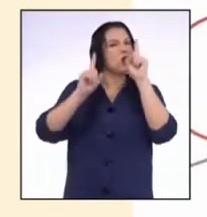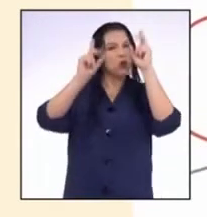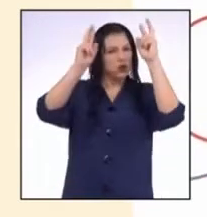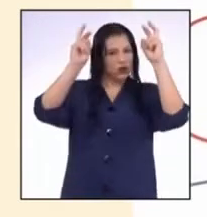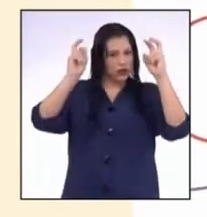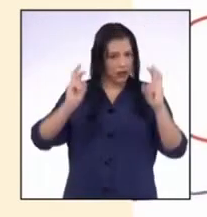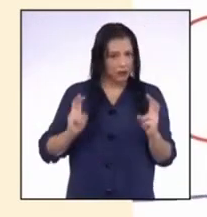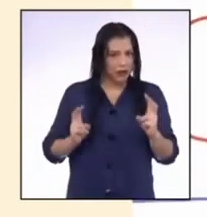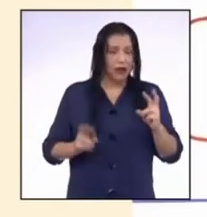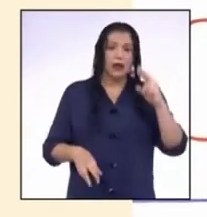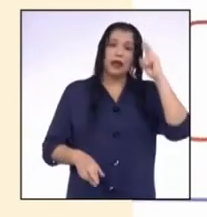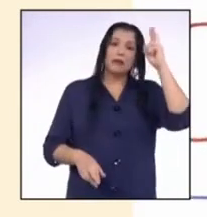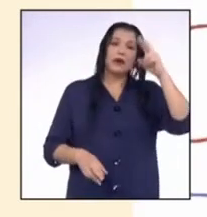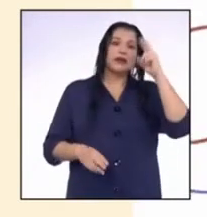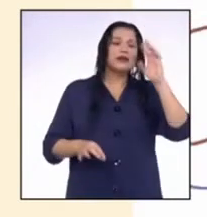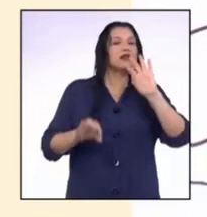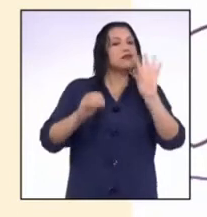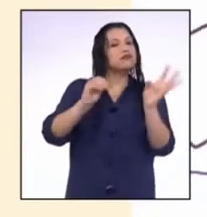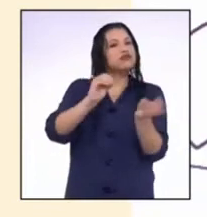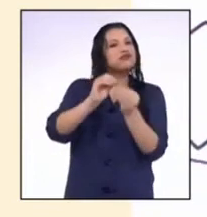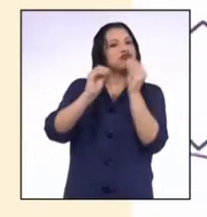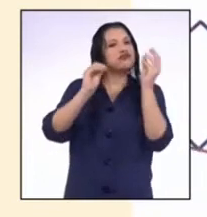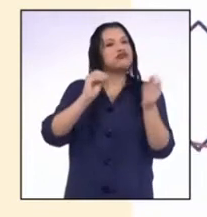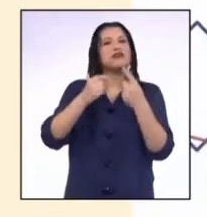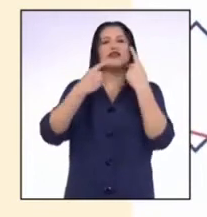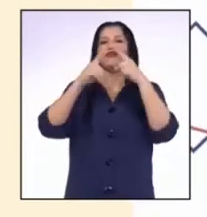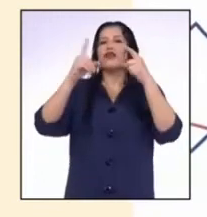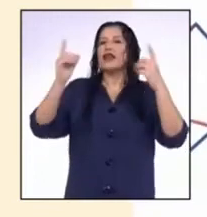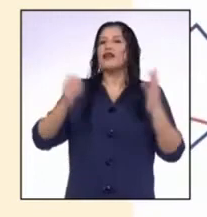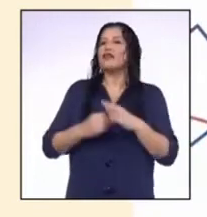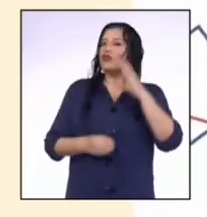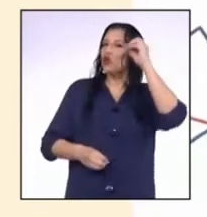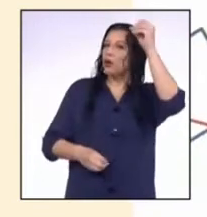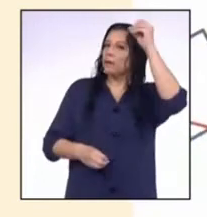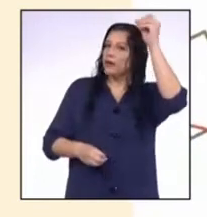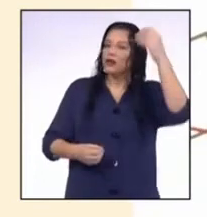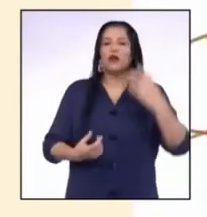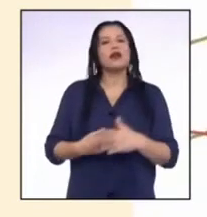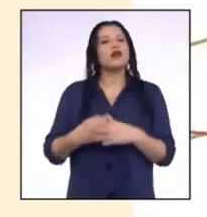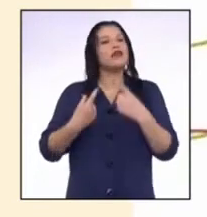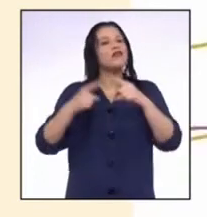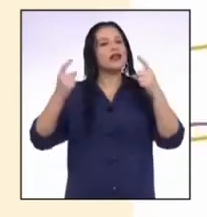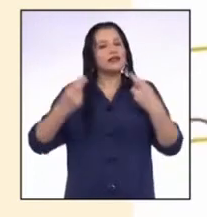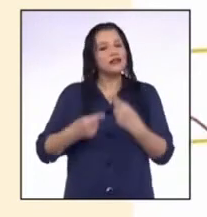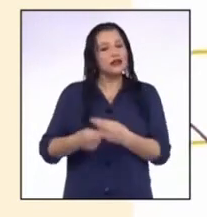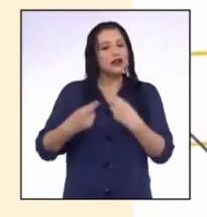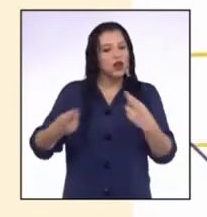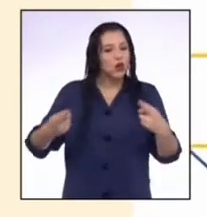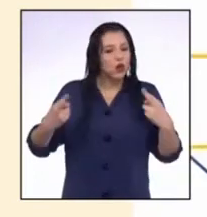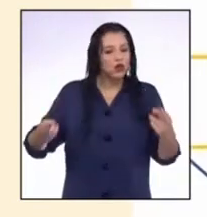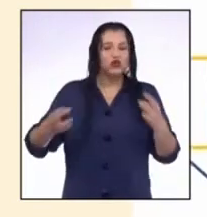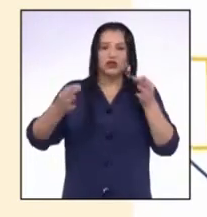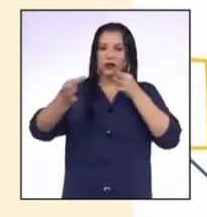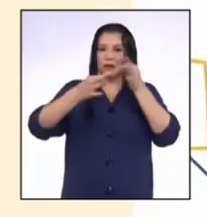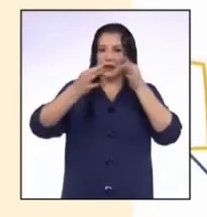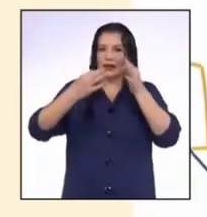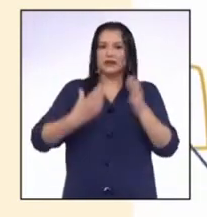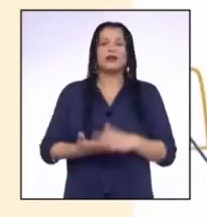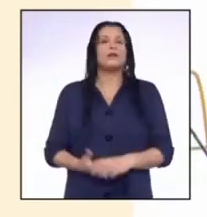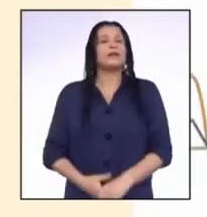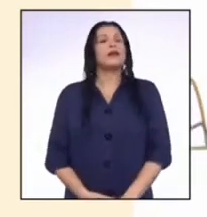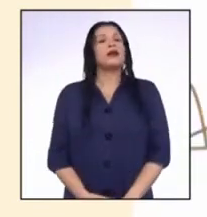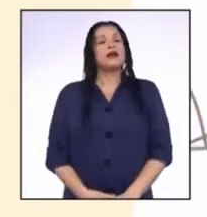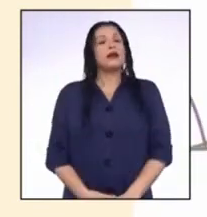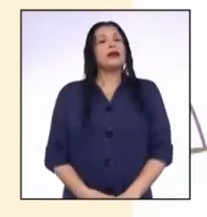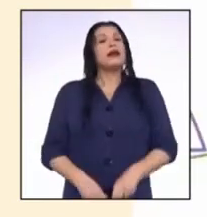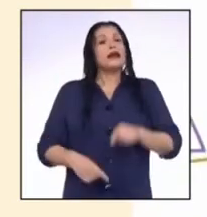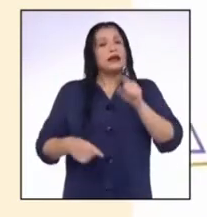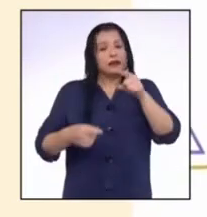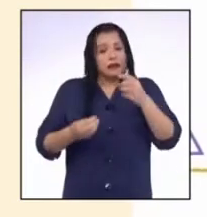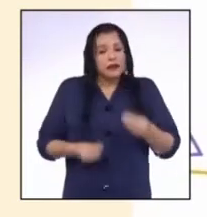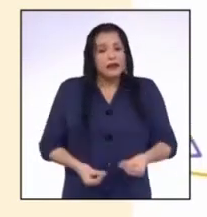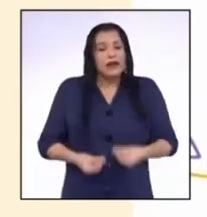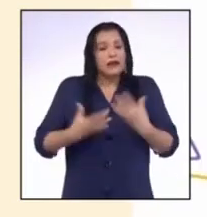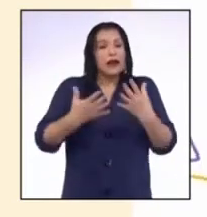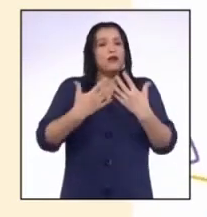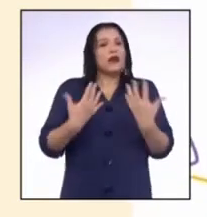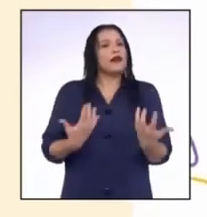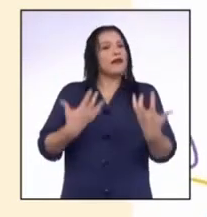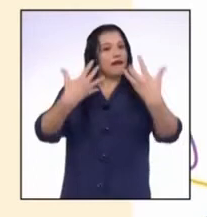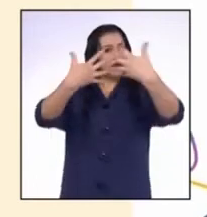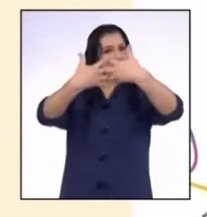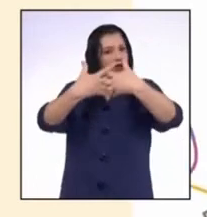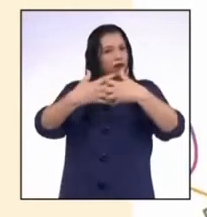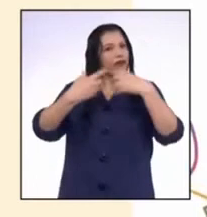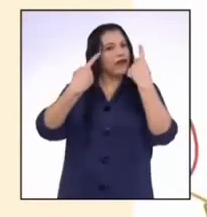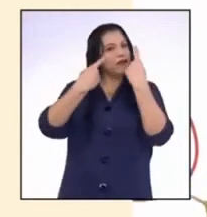tanto, incorporan múltiples voces con diferentes recursos del discurso directo e indirecto y establecen